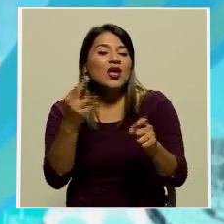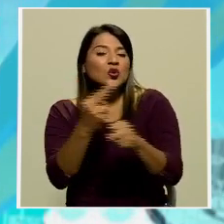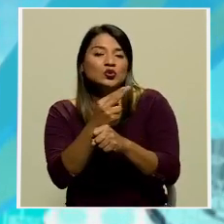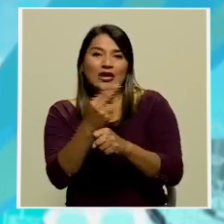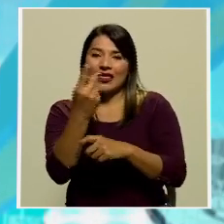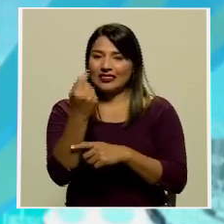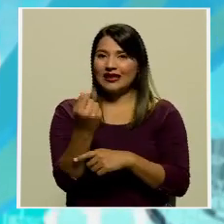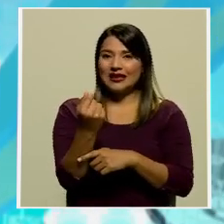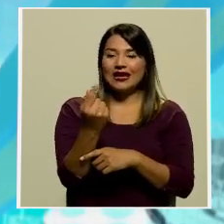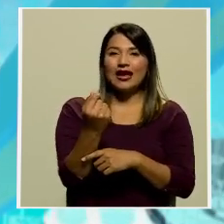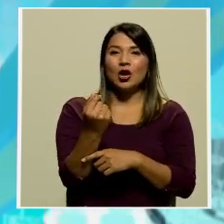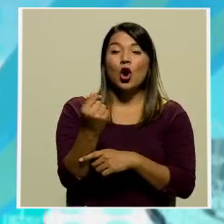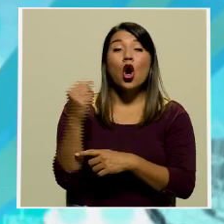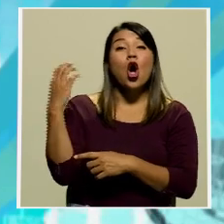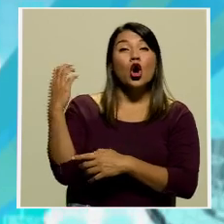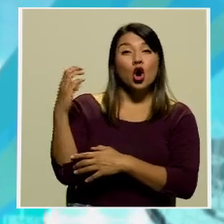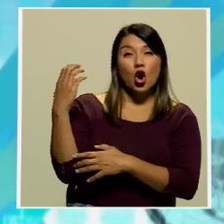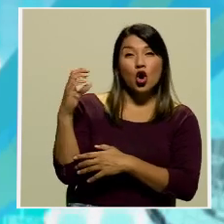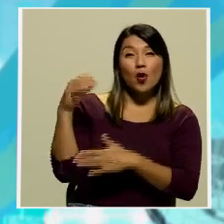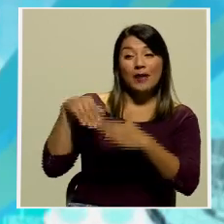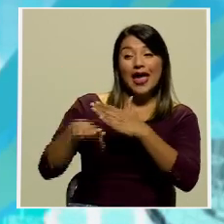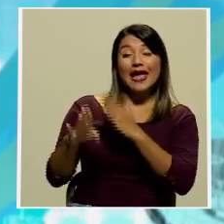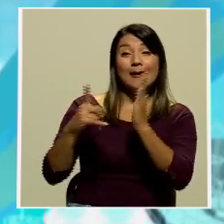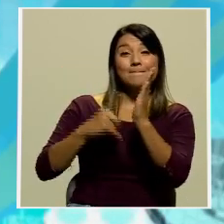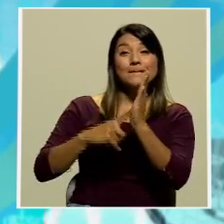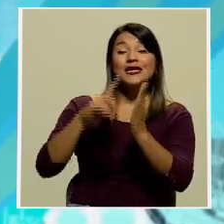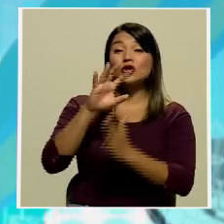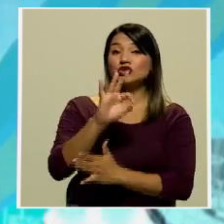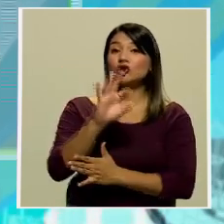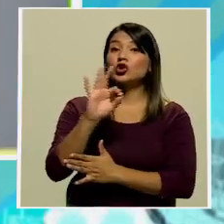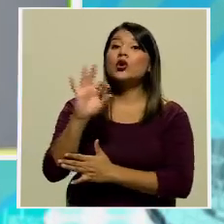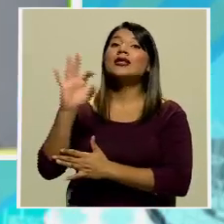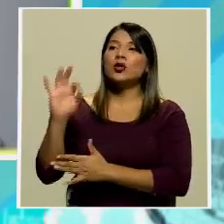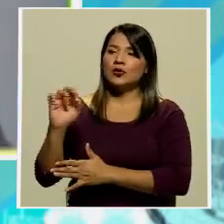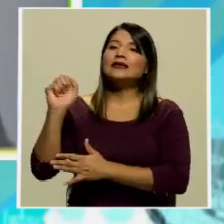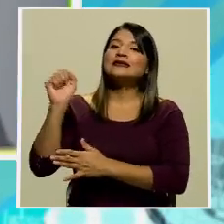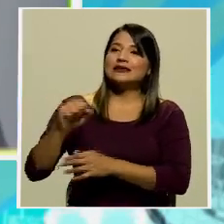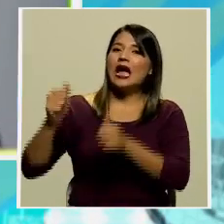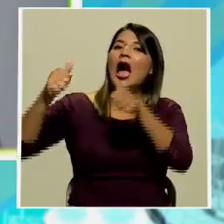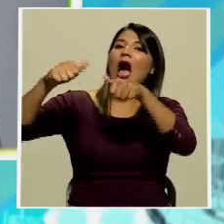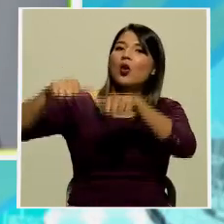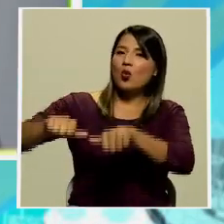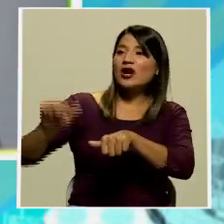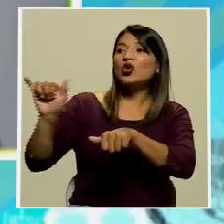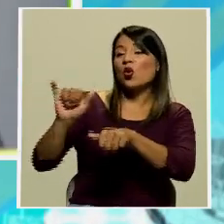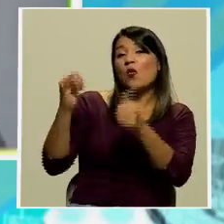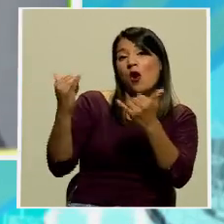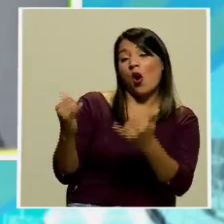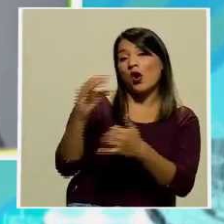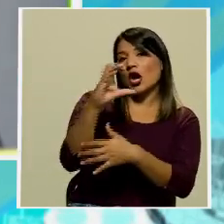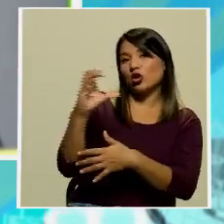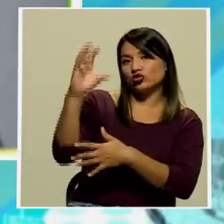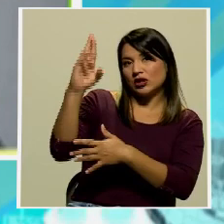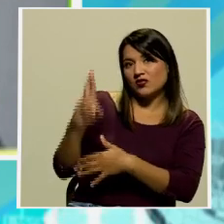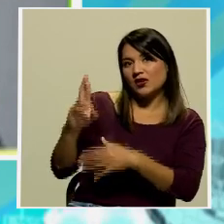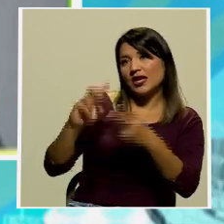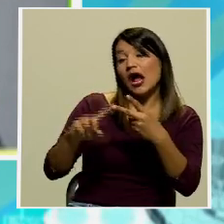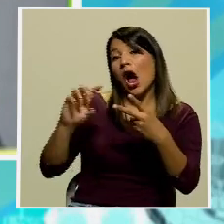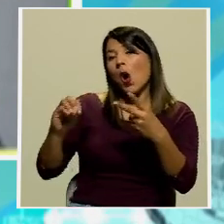Internacional. En el de 99 sí nos vimos abocados a un acuerdo del tipo que ustedes están enfrentando ahorita, que